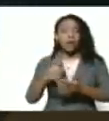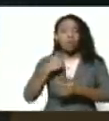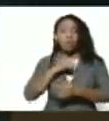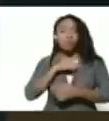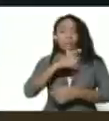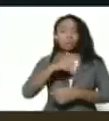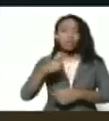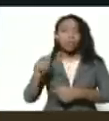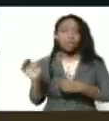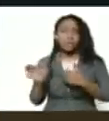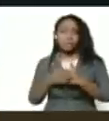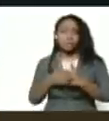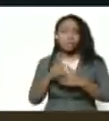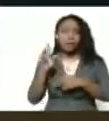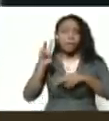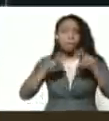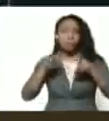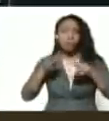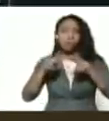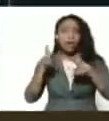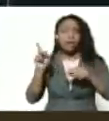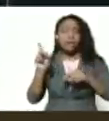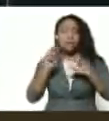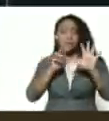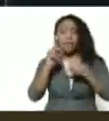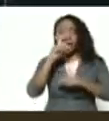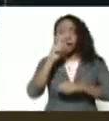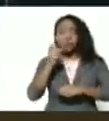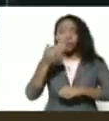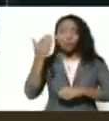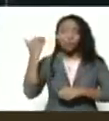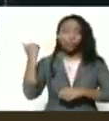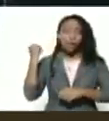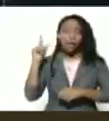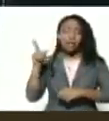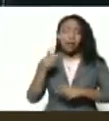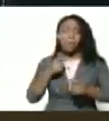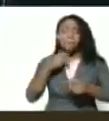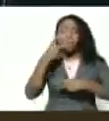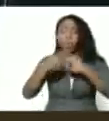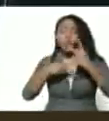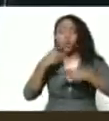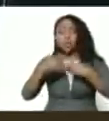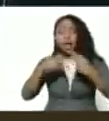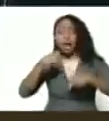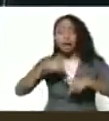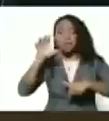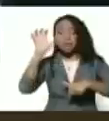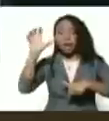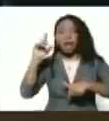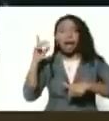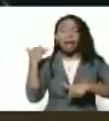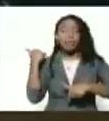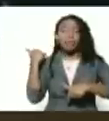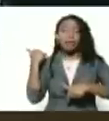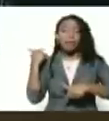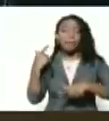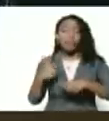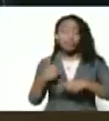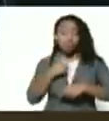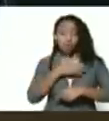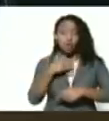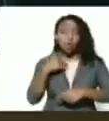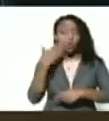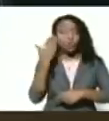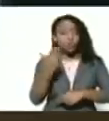quería cerrar con esto, que es que hace 7 años había unas condiciones políticas aquí en este país. Y yo quiero destacar aquí la visión de